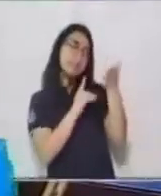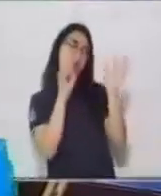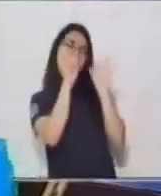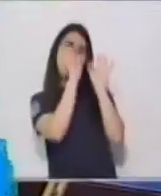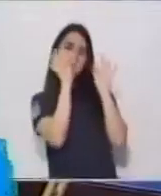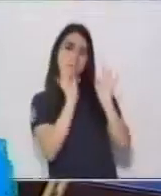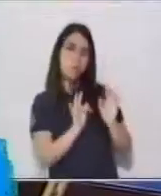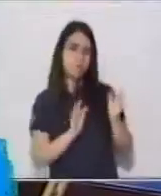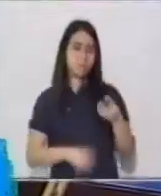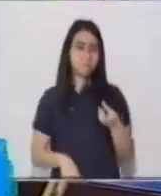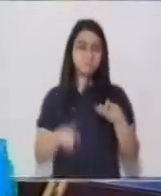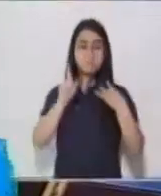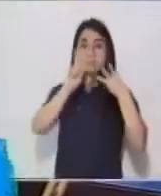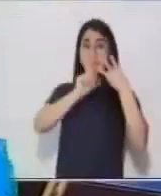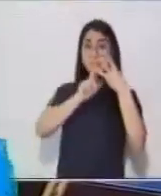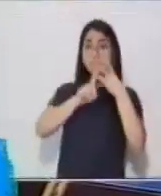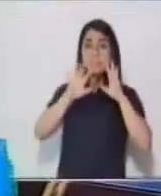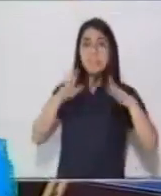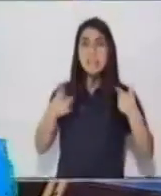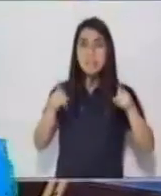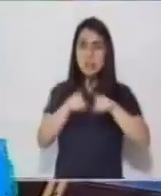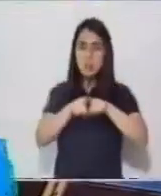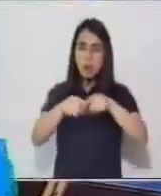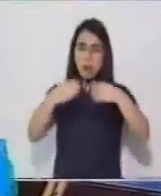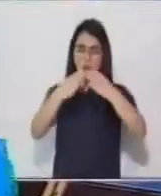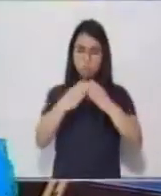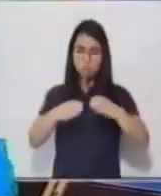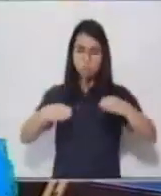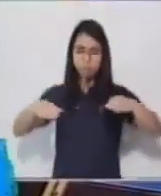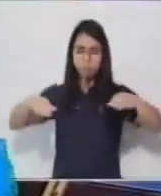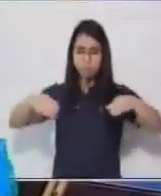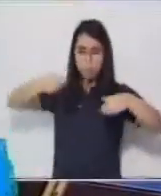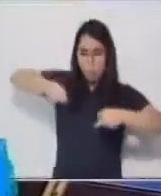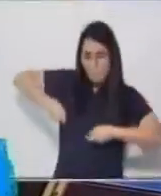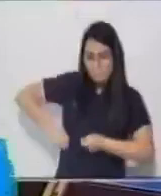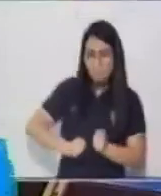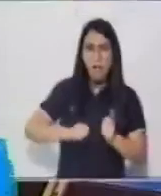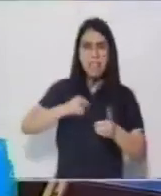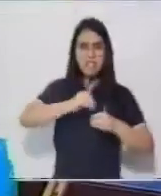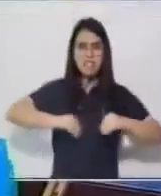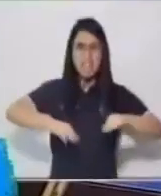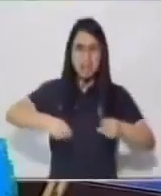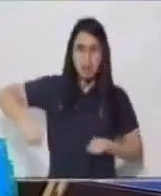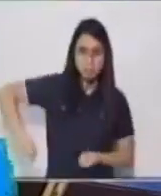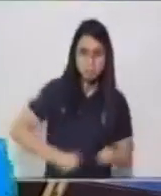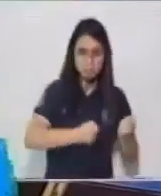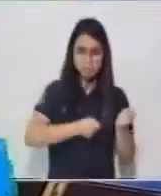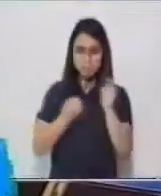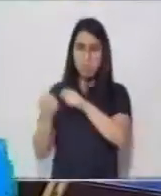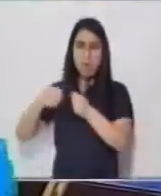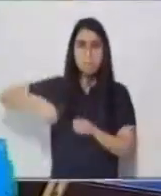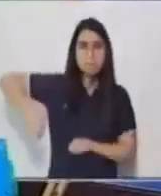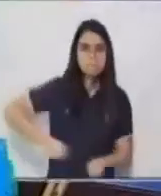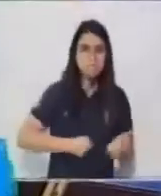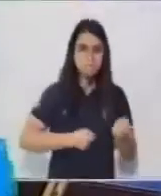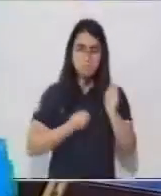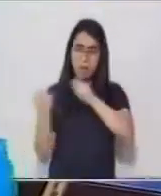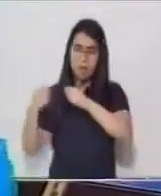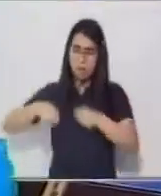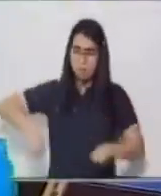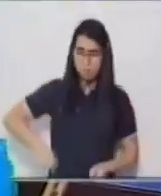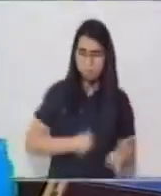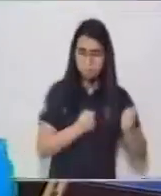para iniciar con la fundición e iniciar la construcción de la casa. Y así sucesivamente, paso por